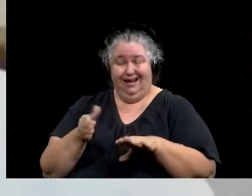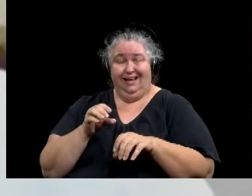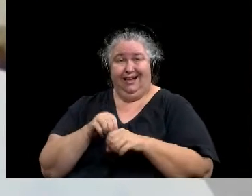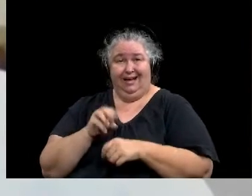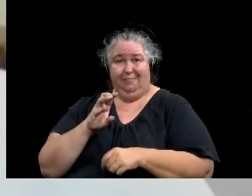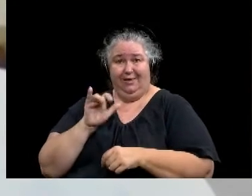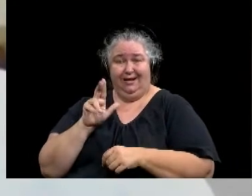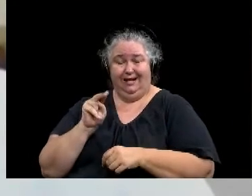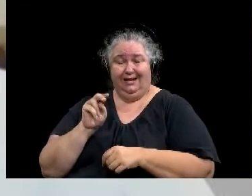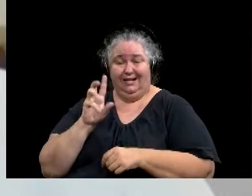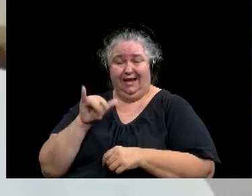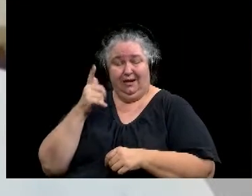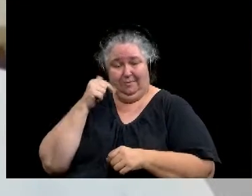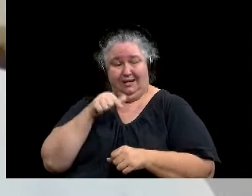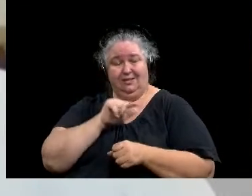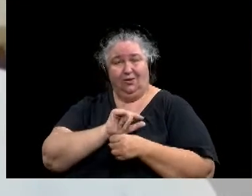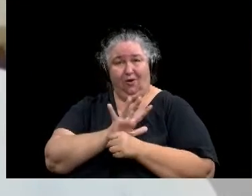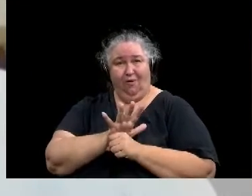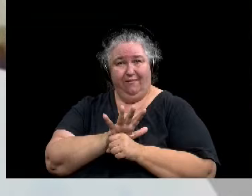tratado